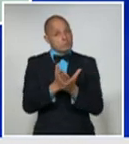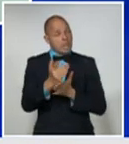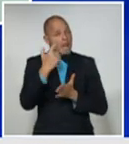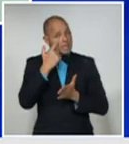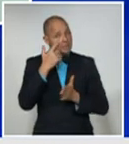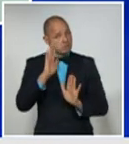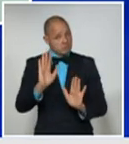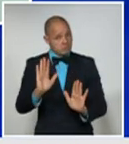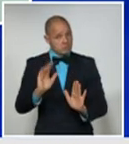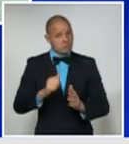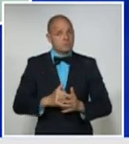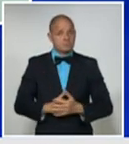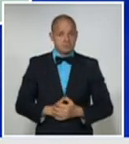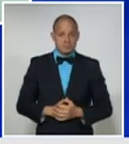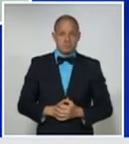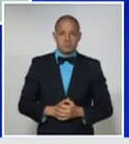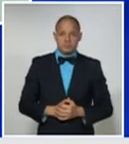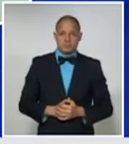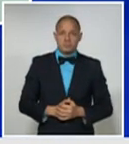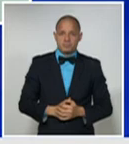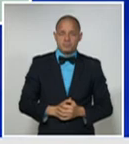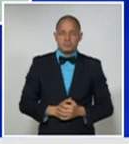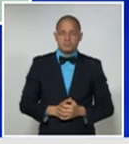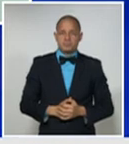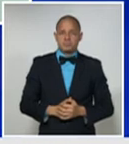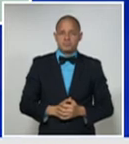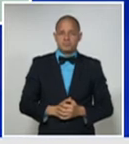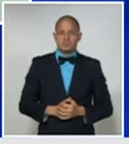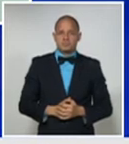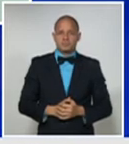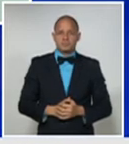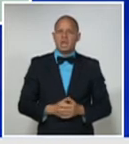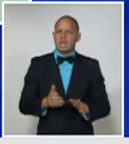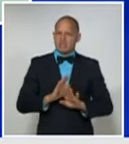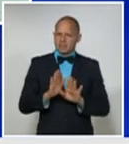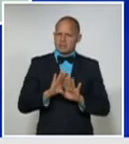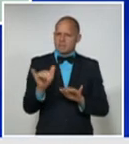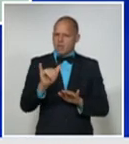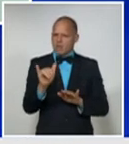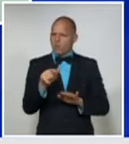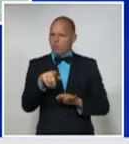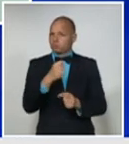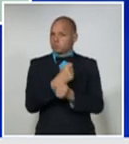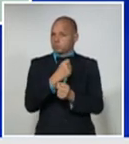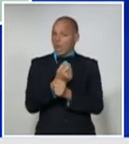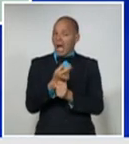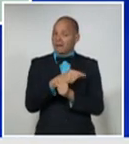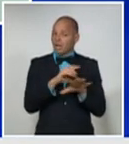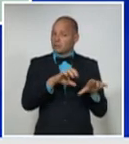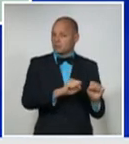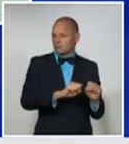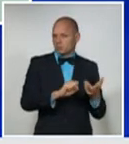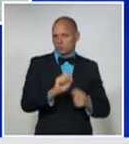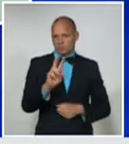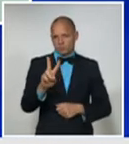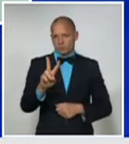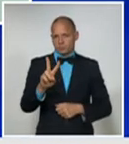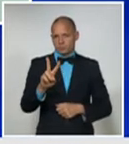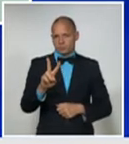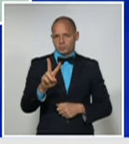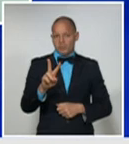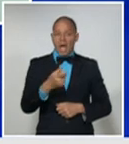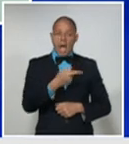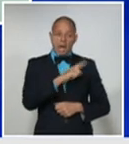en la reducción, que lo va controlando, pero todavía con mucho riesgo. 2 casos ayer, 6 menos que la